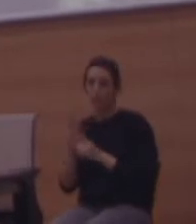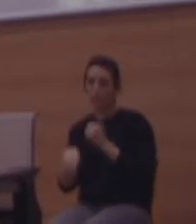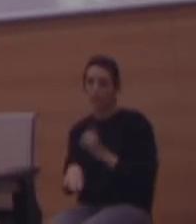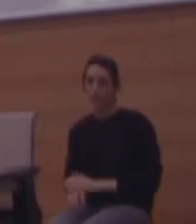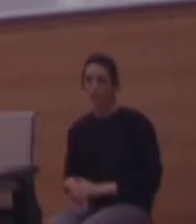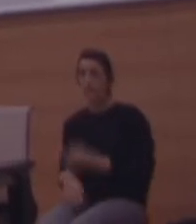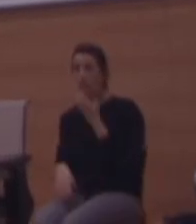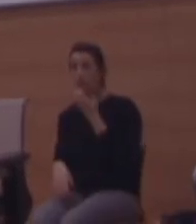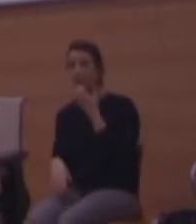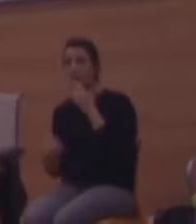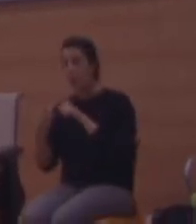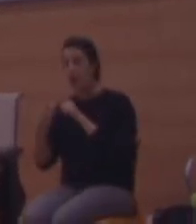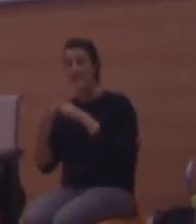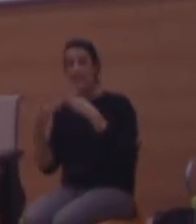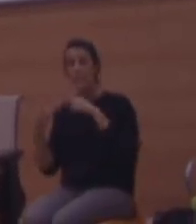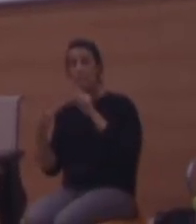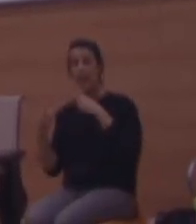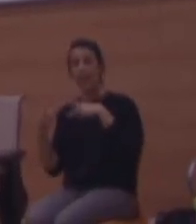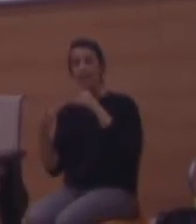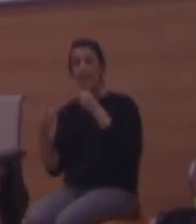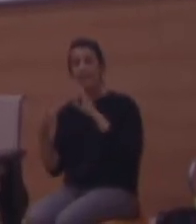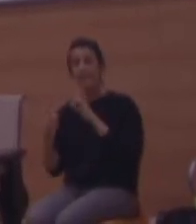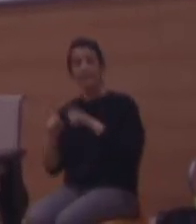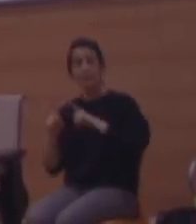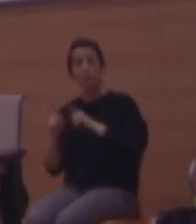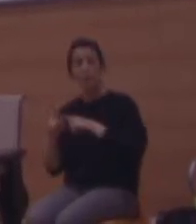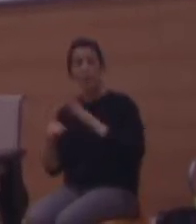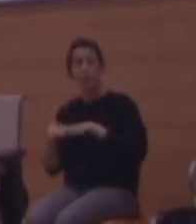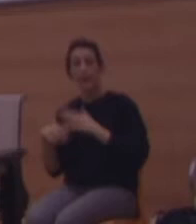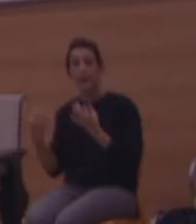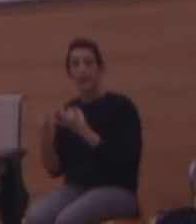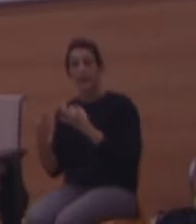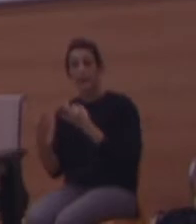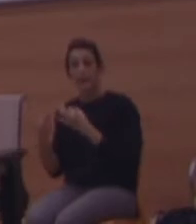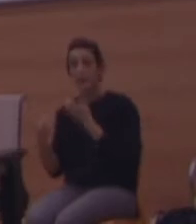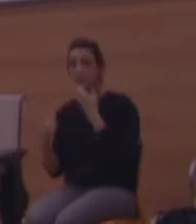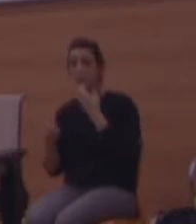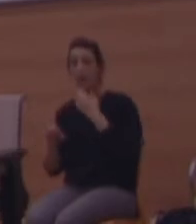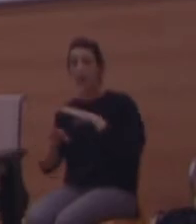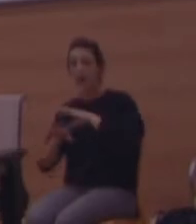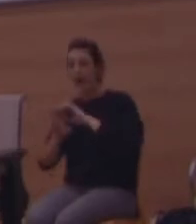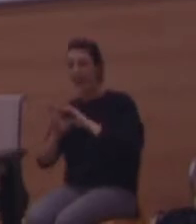Las blandas, ¿para qué se utilizan? Pues sobre todo cuando existen unas deformidades rígidas, dedos en garra,